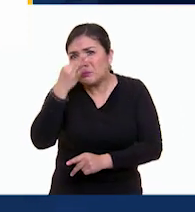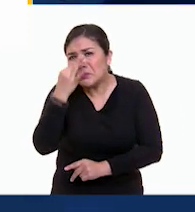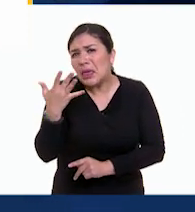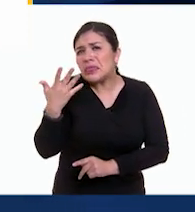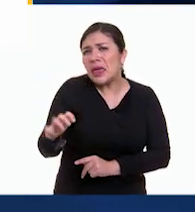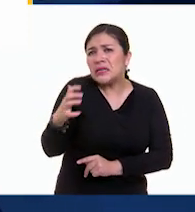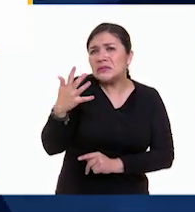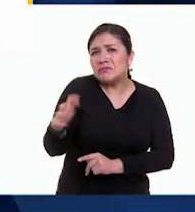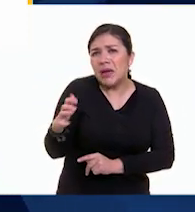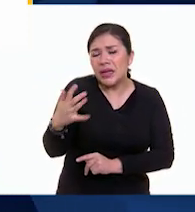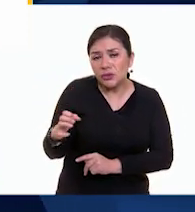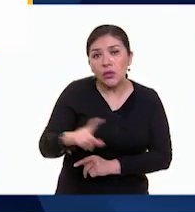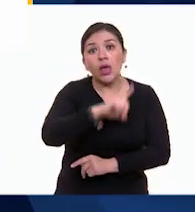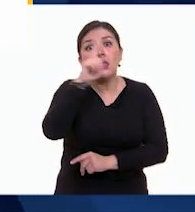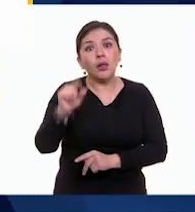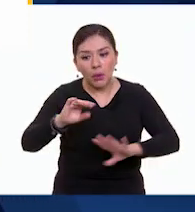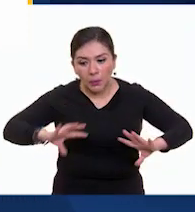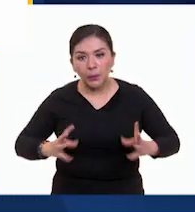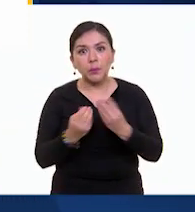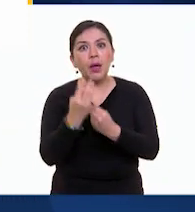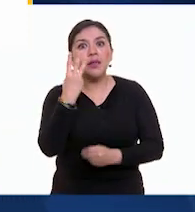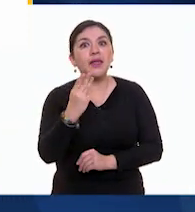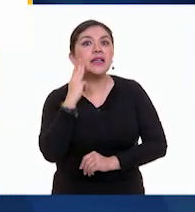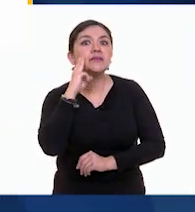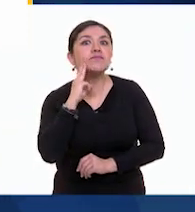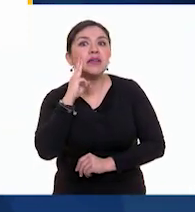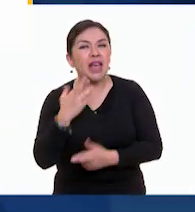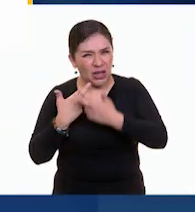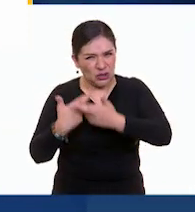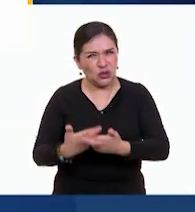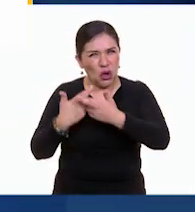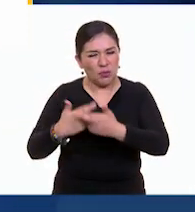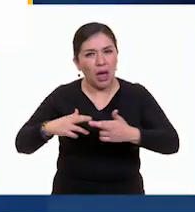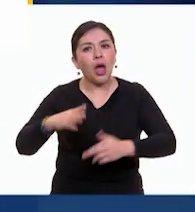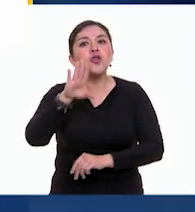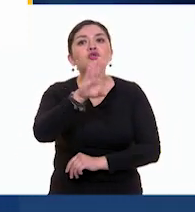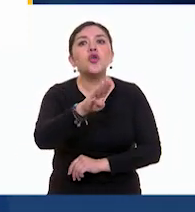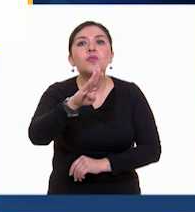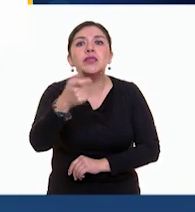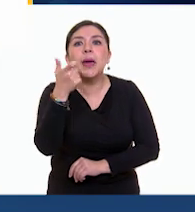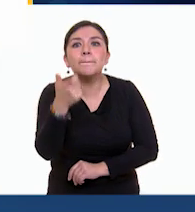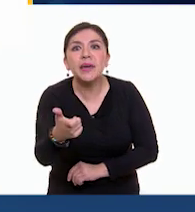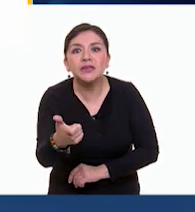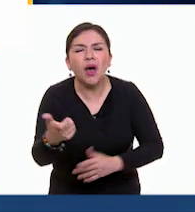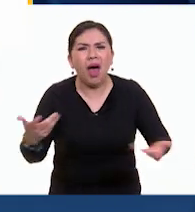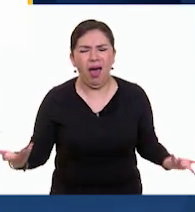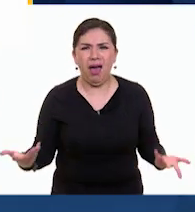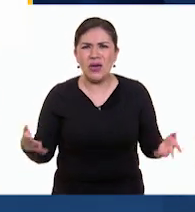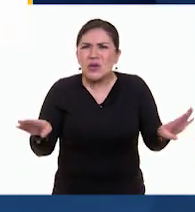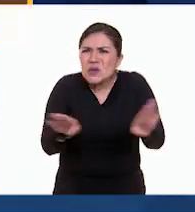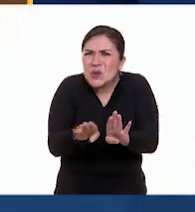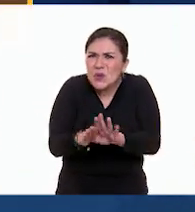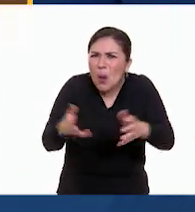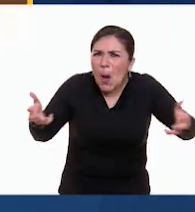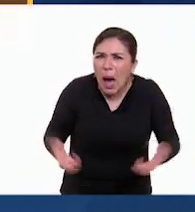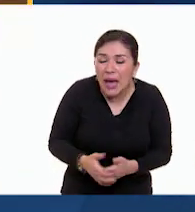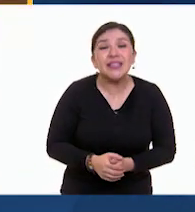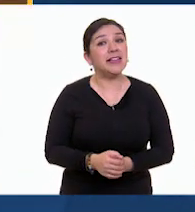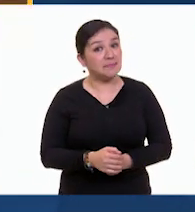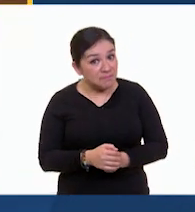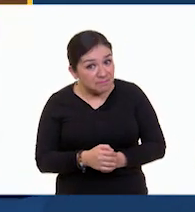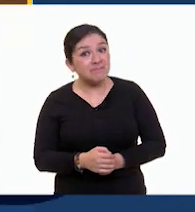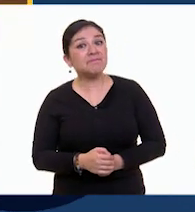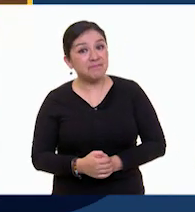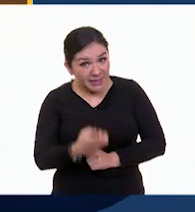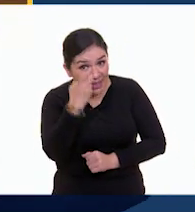10 pesos y al final vendió las 3 manzanas que le sobraban en 90 pesos. ¿Qué hizo?